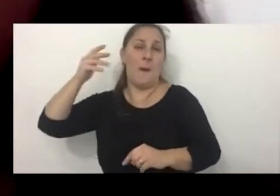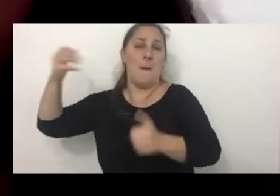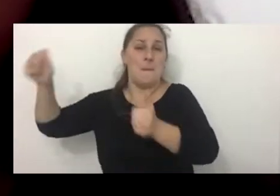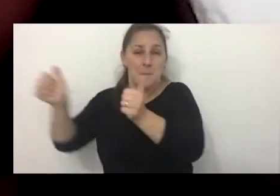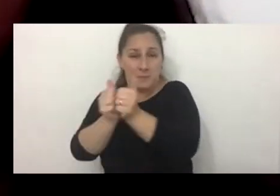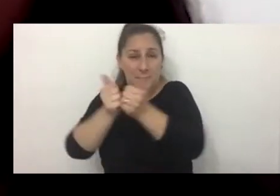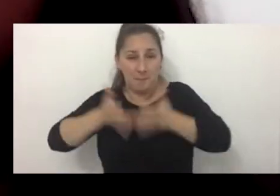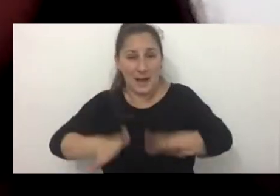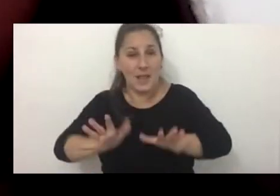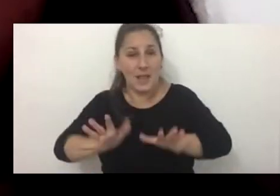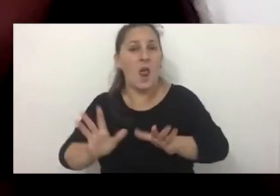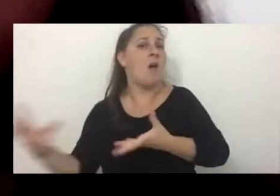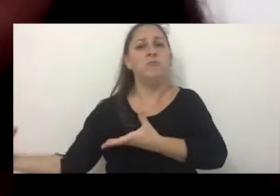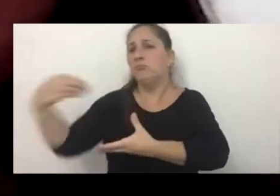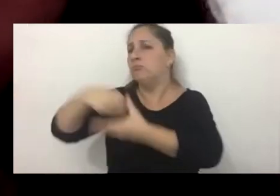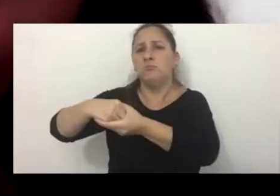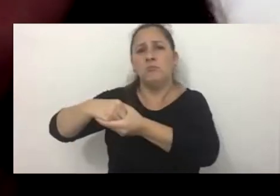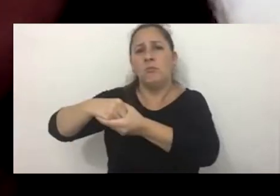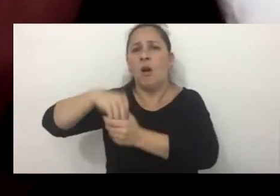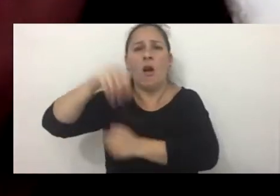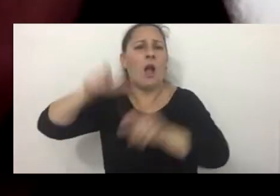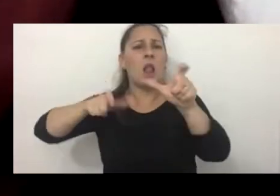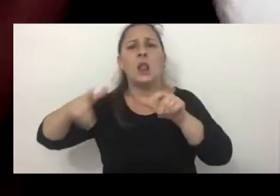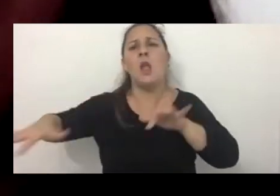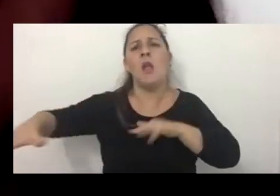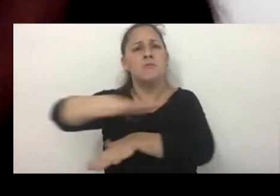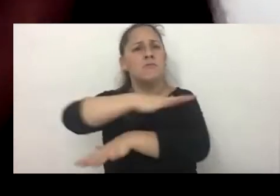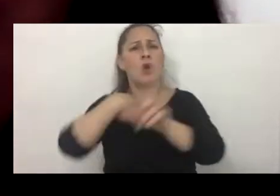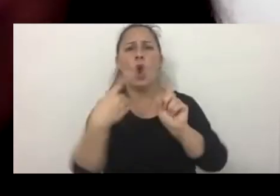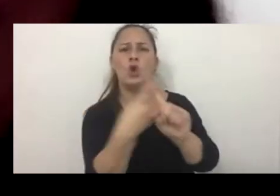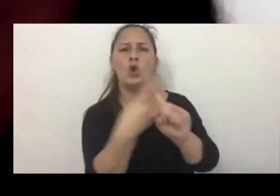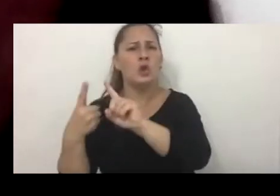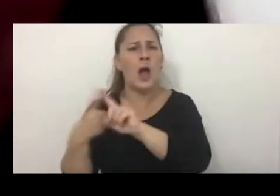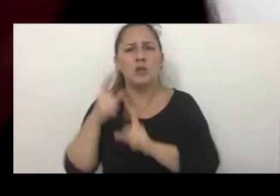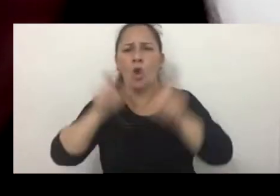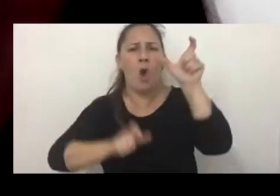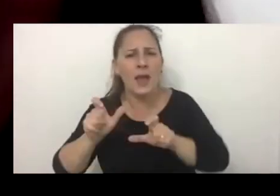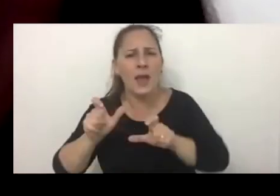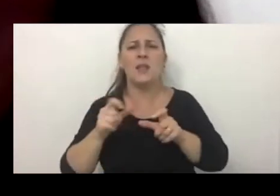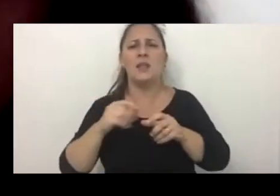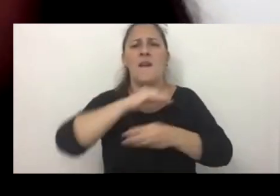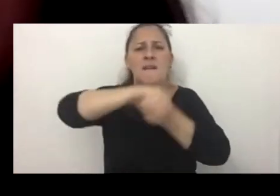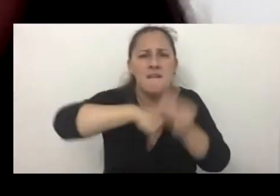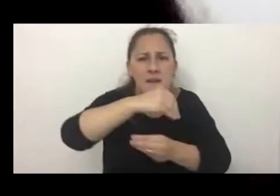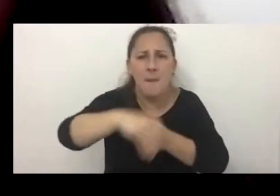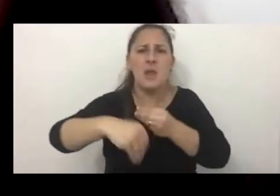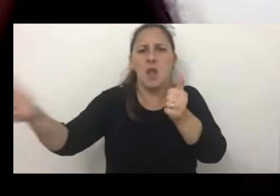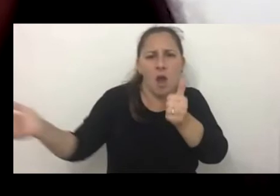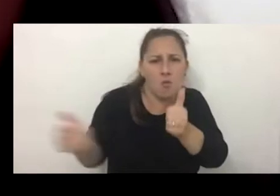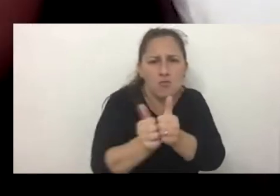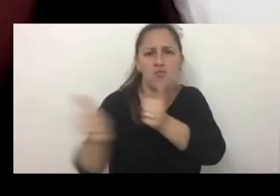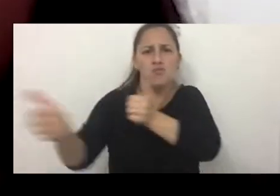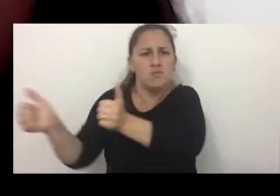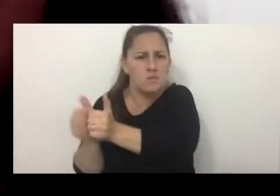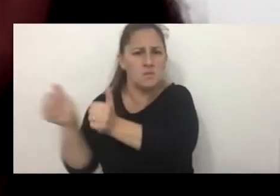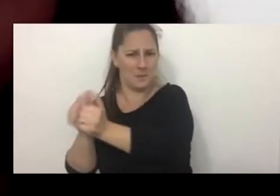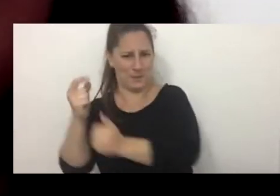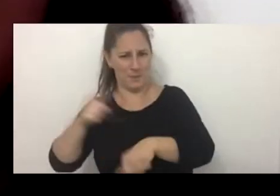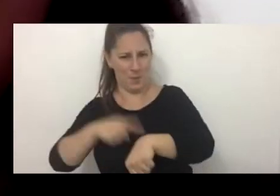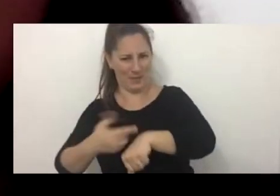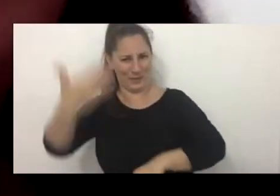este perfeccionamiento, a lo largo de los años, de adquirir una formación académica basada